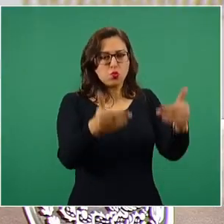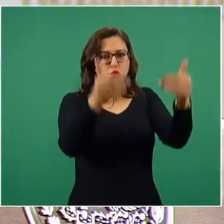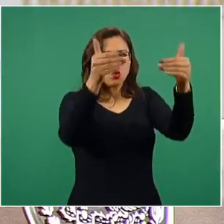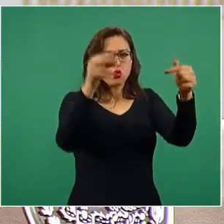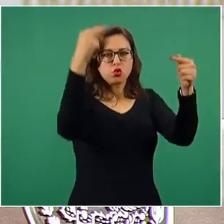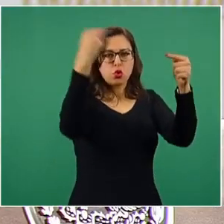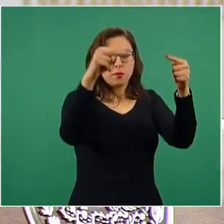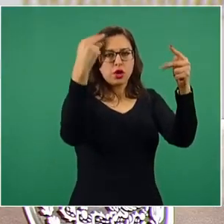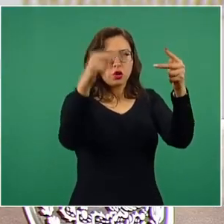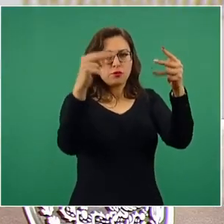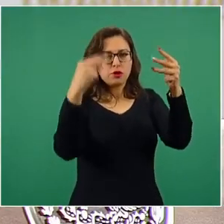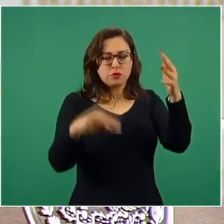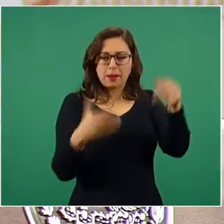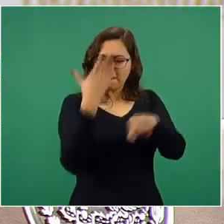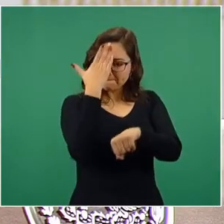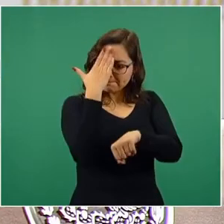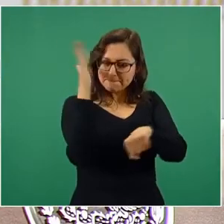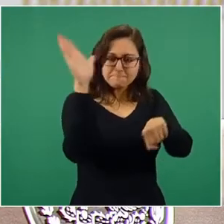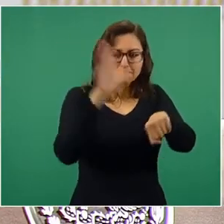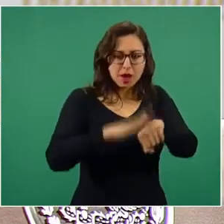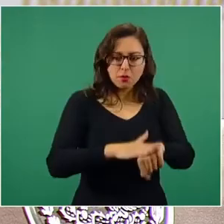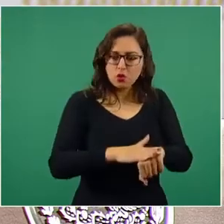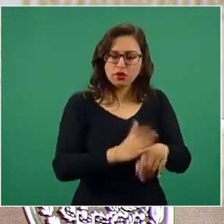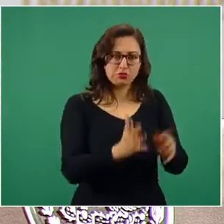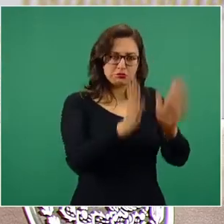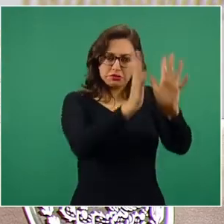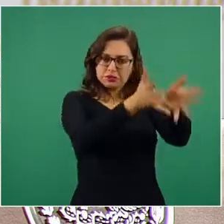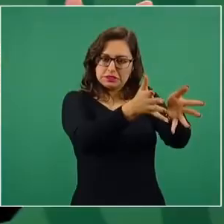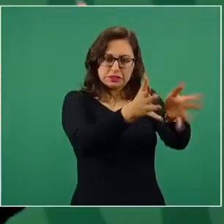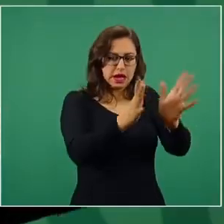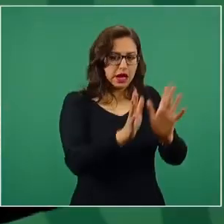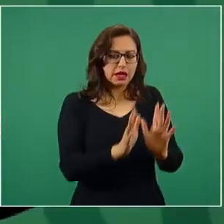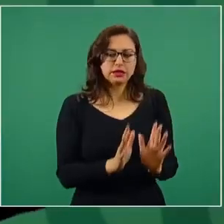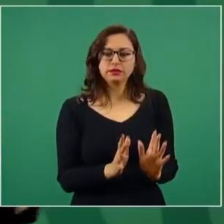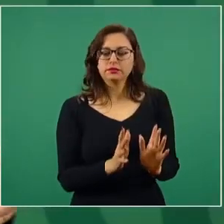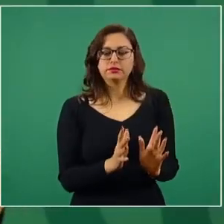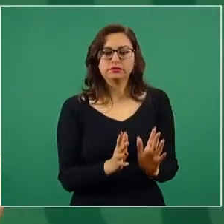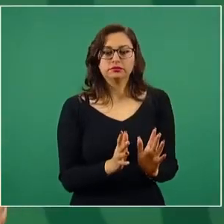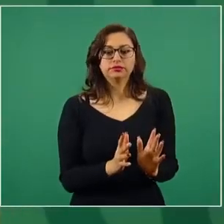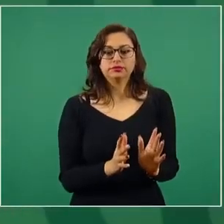y que se les